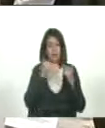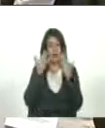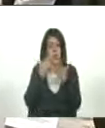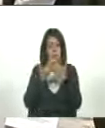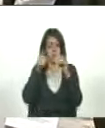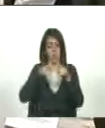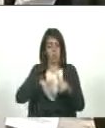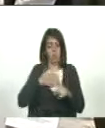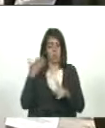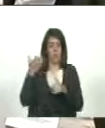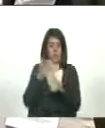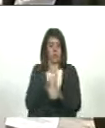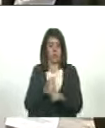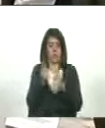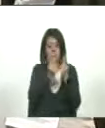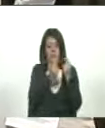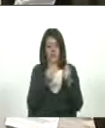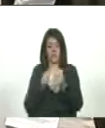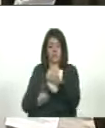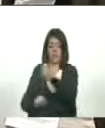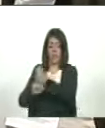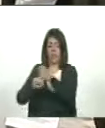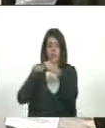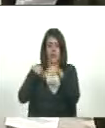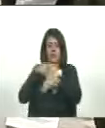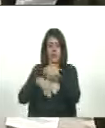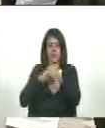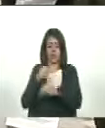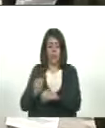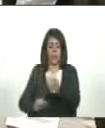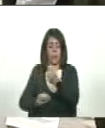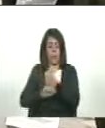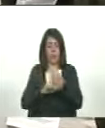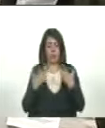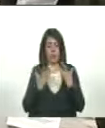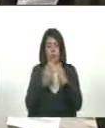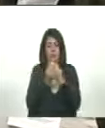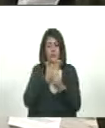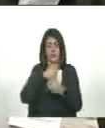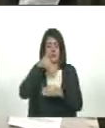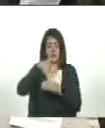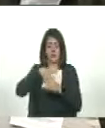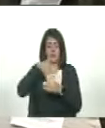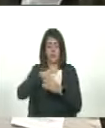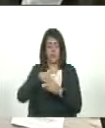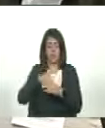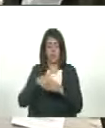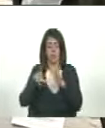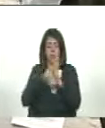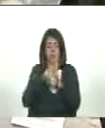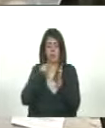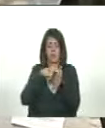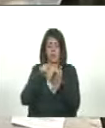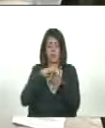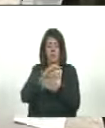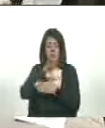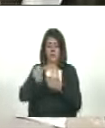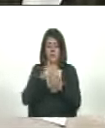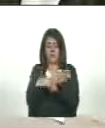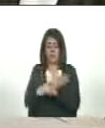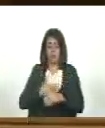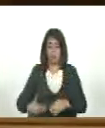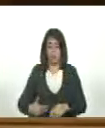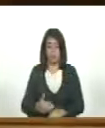ahora, podamos conseguir esa fuente de financiamiento y en función de ello vamos a apoyar y acompañar con nuestro voto la ley de endeudamiento. Es todo, señor